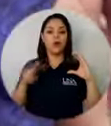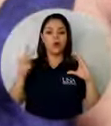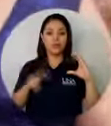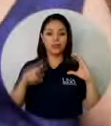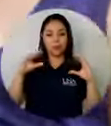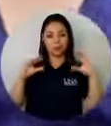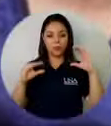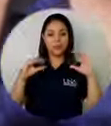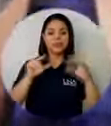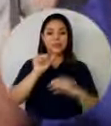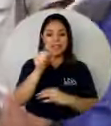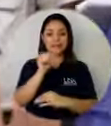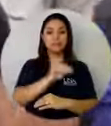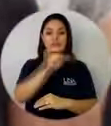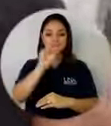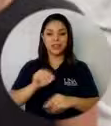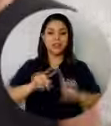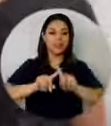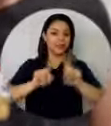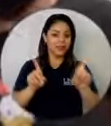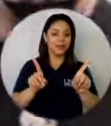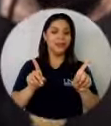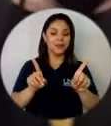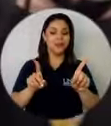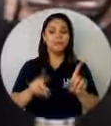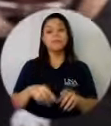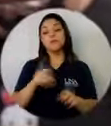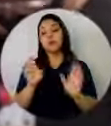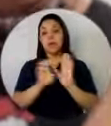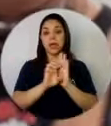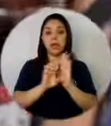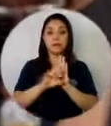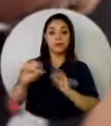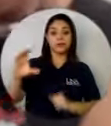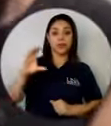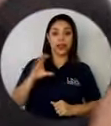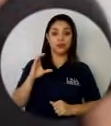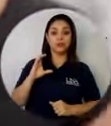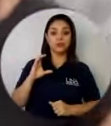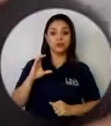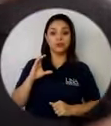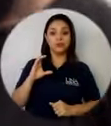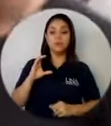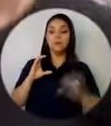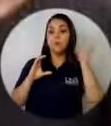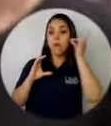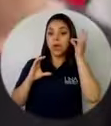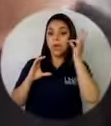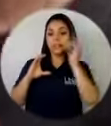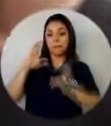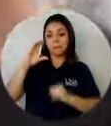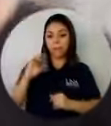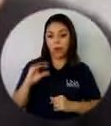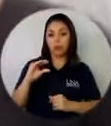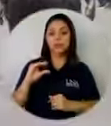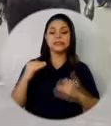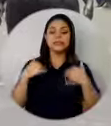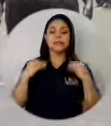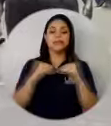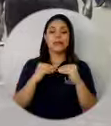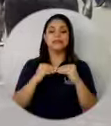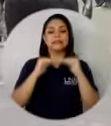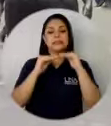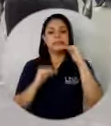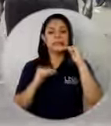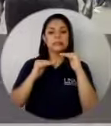salarios altos y salarios bajos. Hoy en día, por ejemplo, las mujeres de salarios bajos enfrentan brechas mucho más grandes